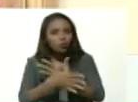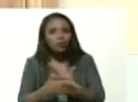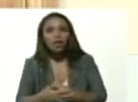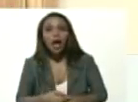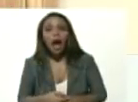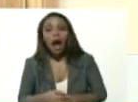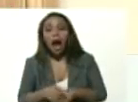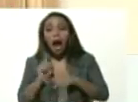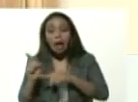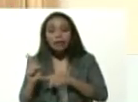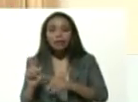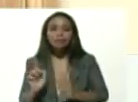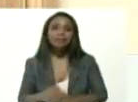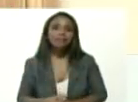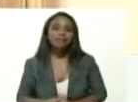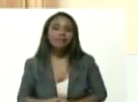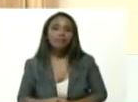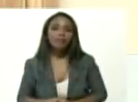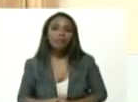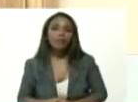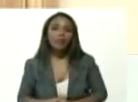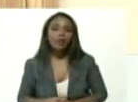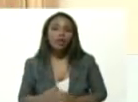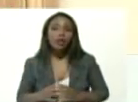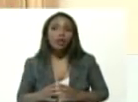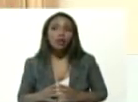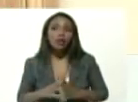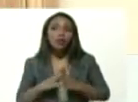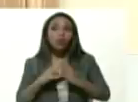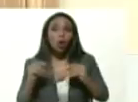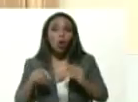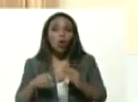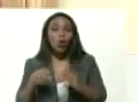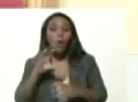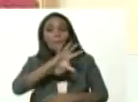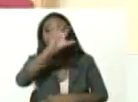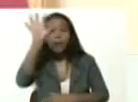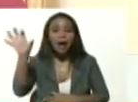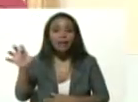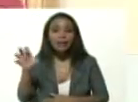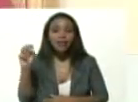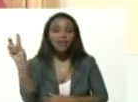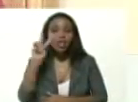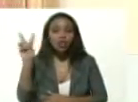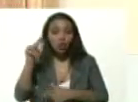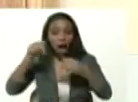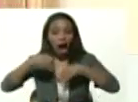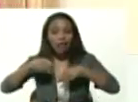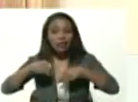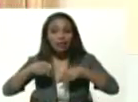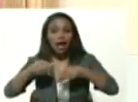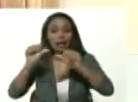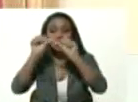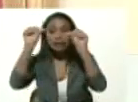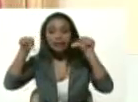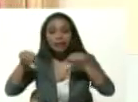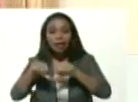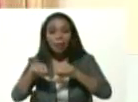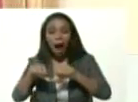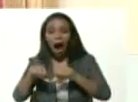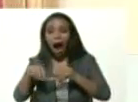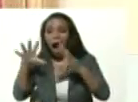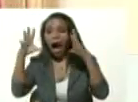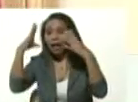estilo, el resto de los países. Venezuela, en el sistema de detención